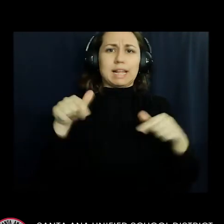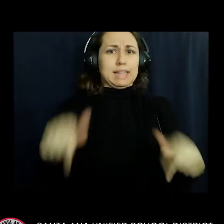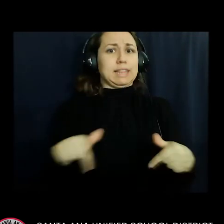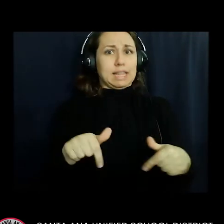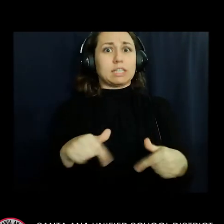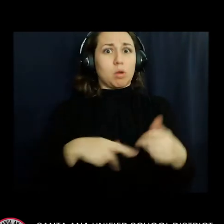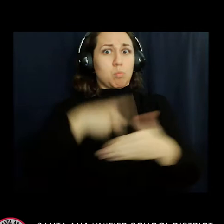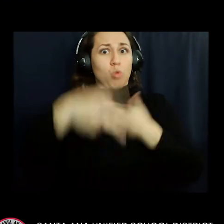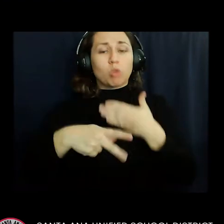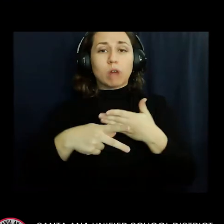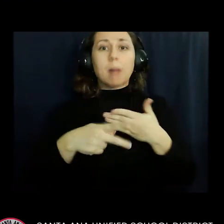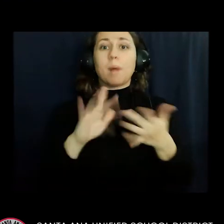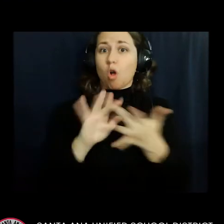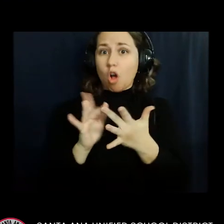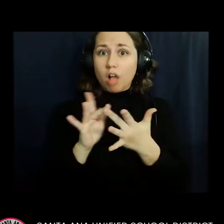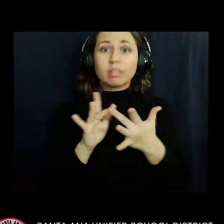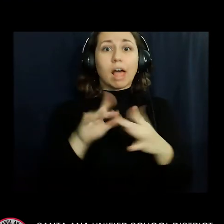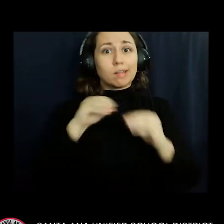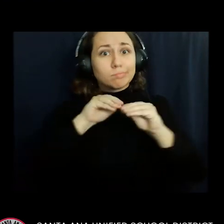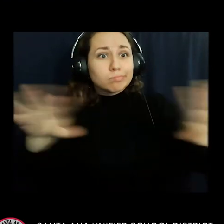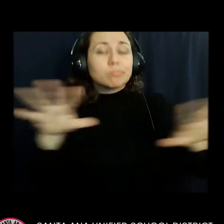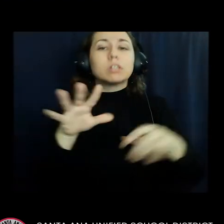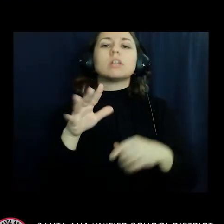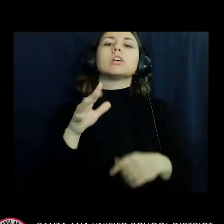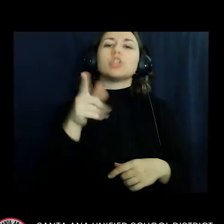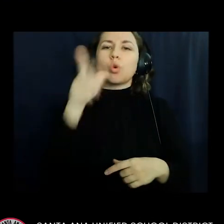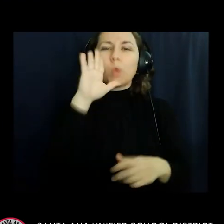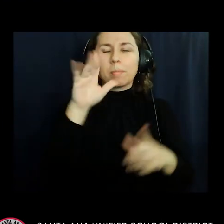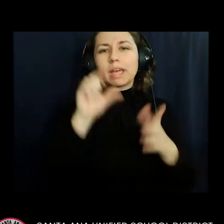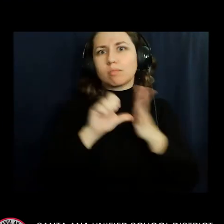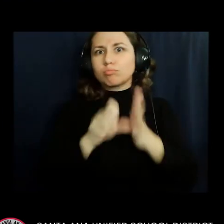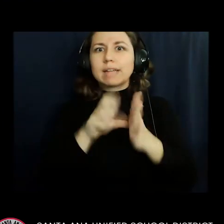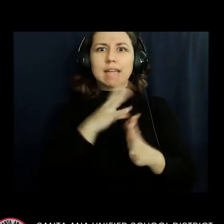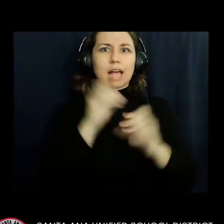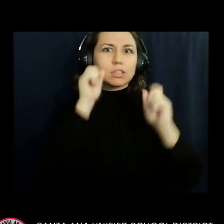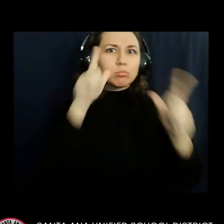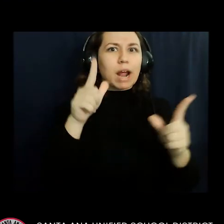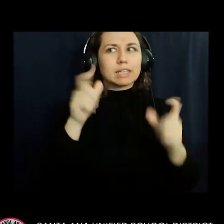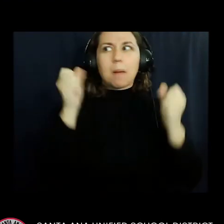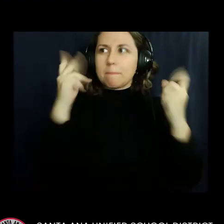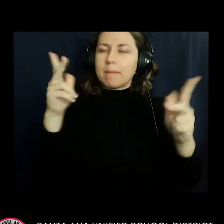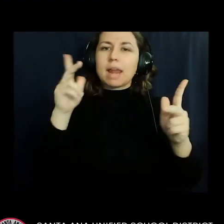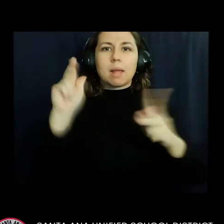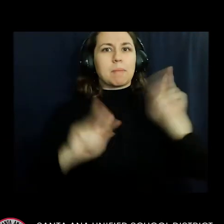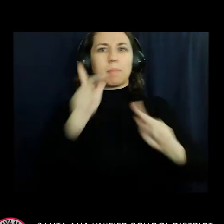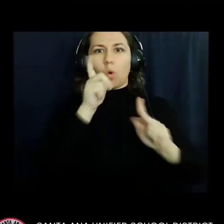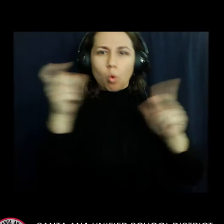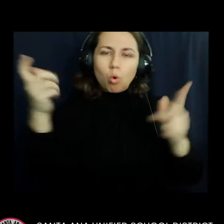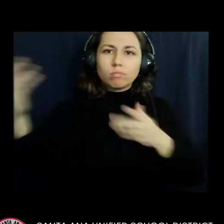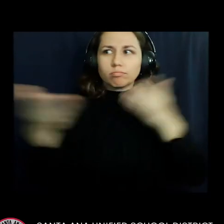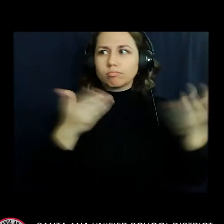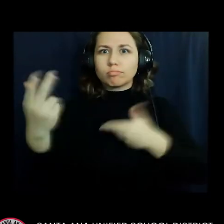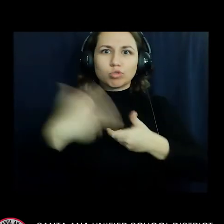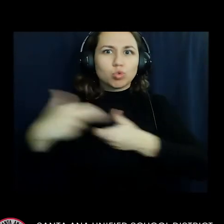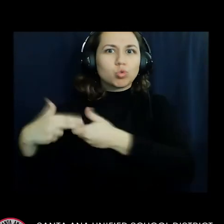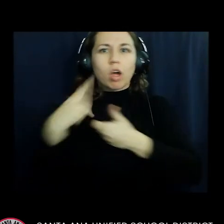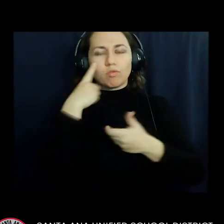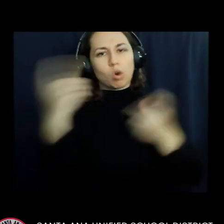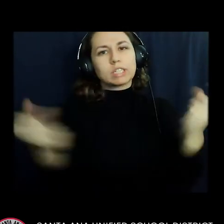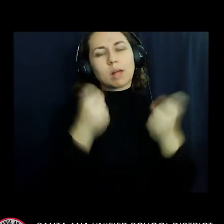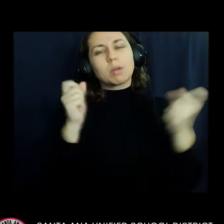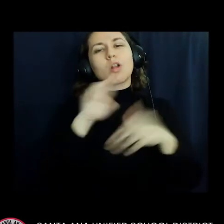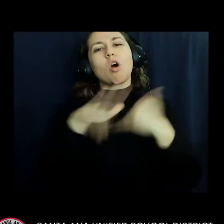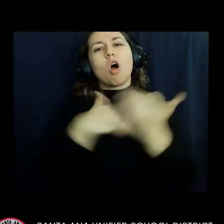apoyó. Aunque el programa de hoy está televisado, creo que estarán impresionados con todo el esfuerzo y los invitados especiales